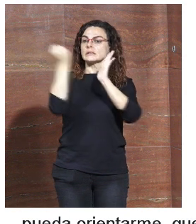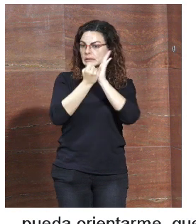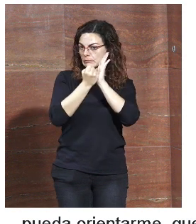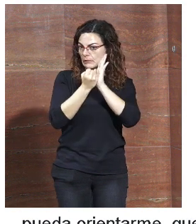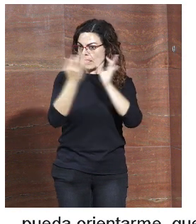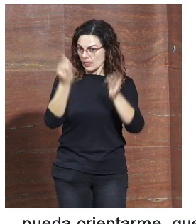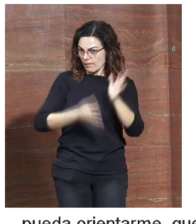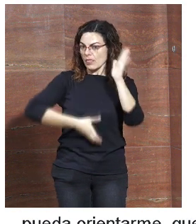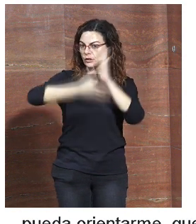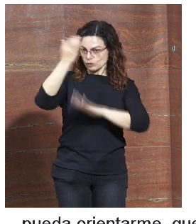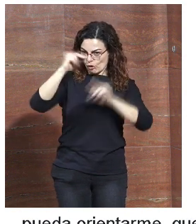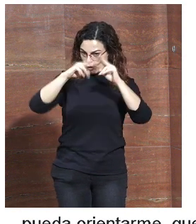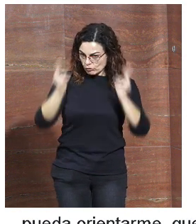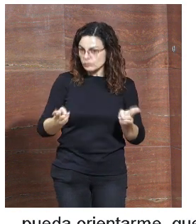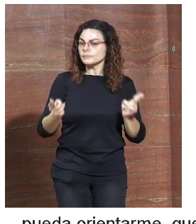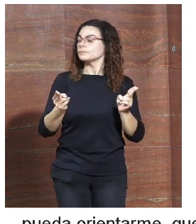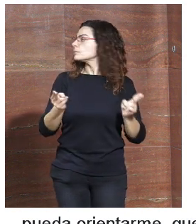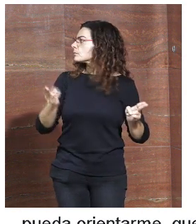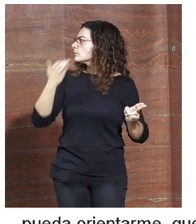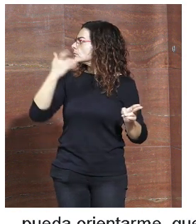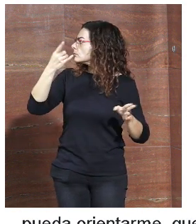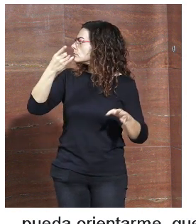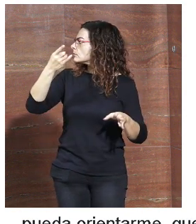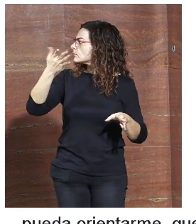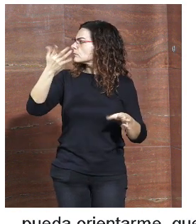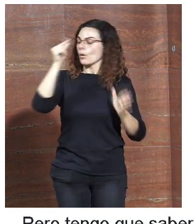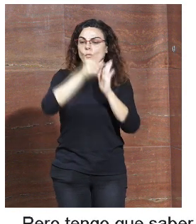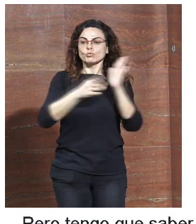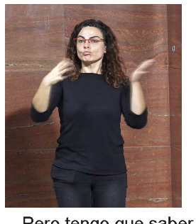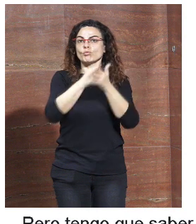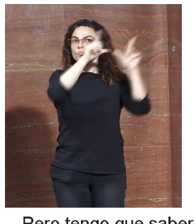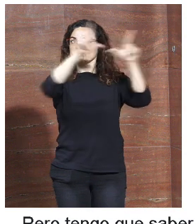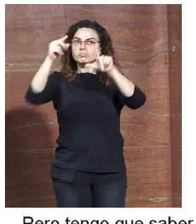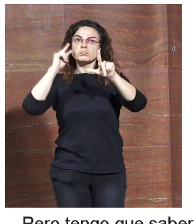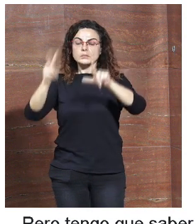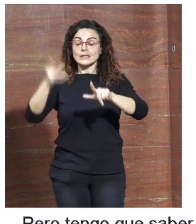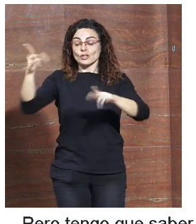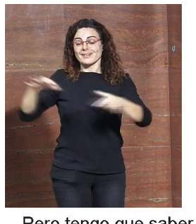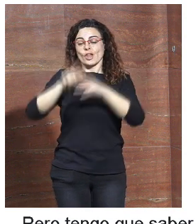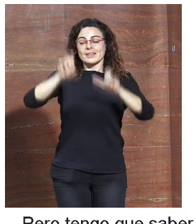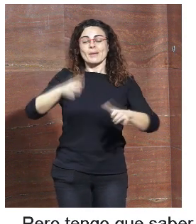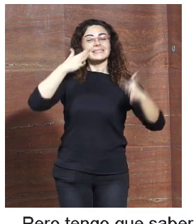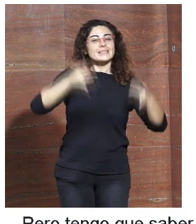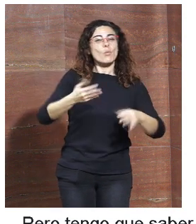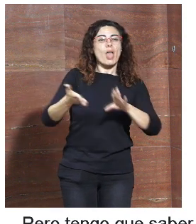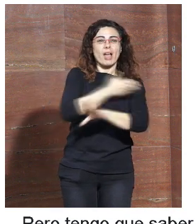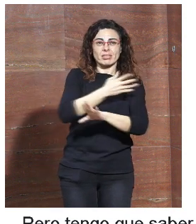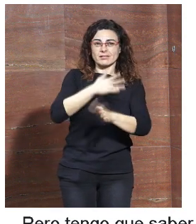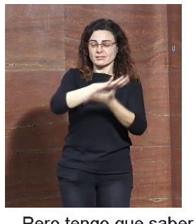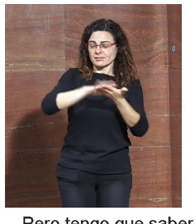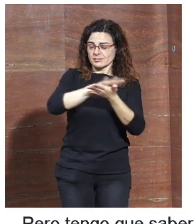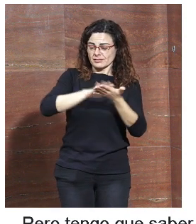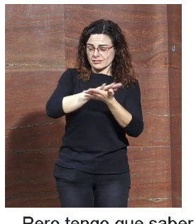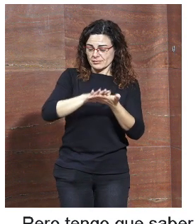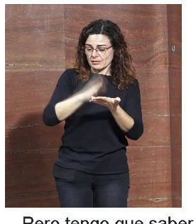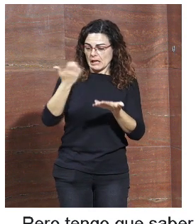una pasarela, el portal de mi casa, tengo que ir a ese sitio. Esta es la parte de seguridad que os hablaba en un principio. Aquí tenéis un ejemplo,